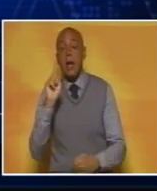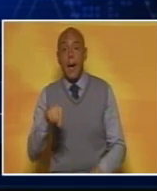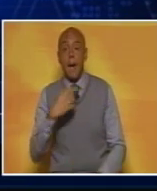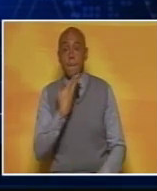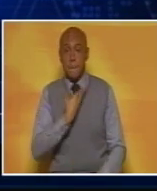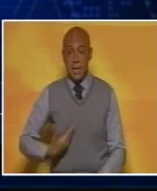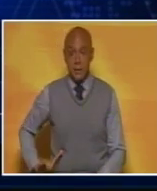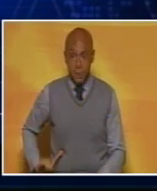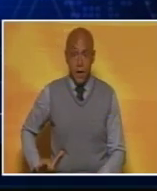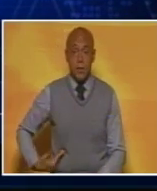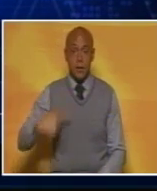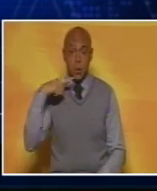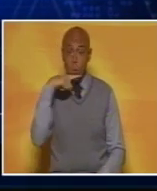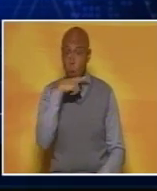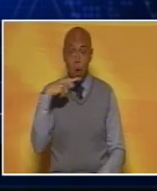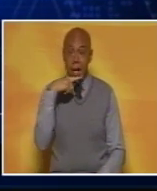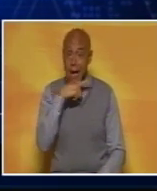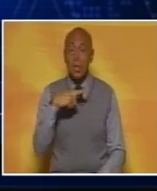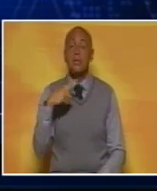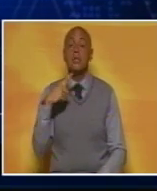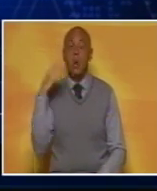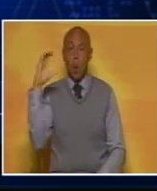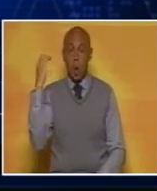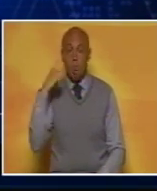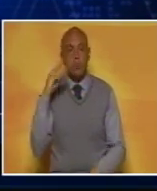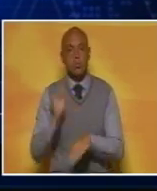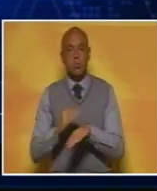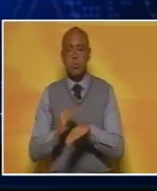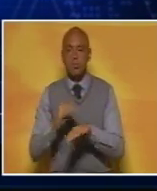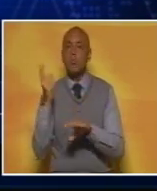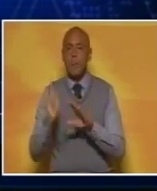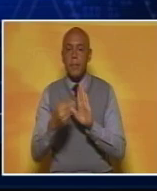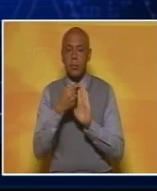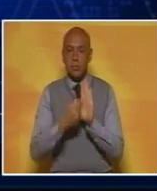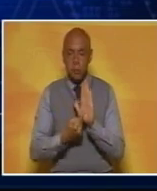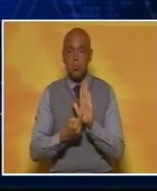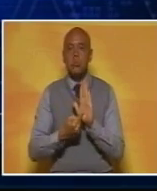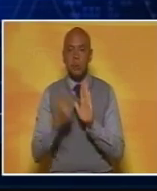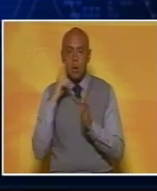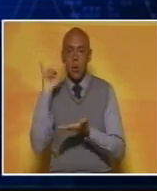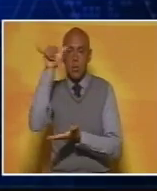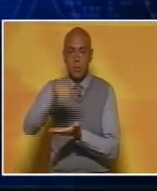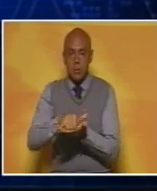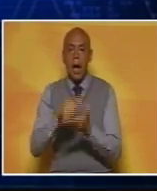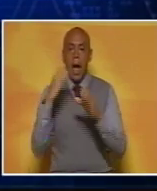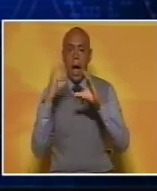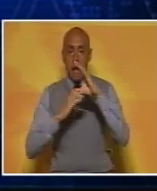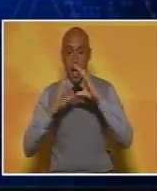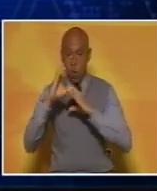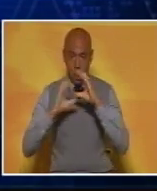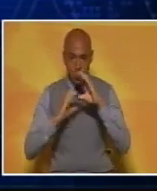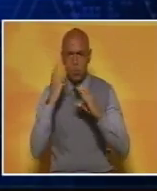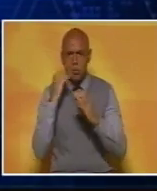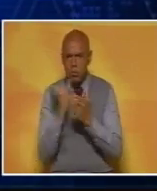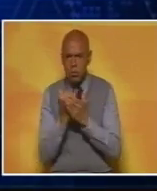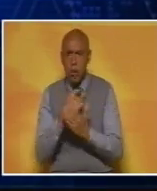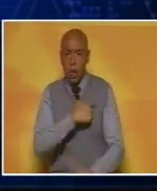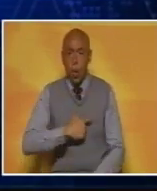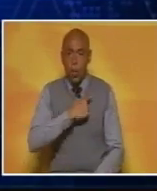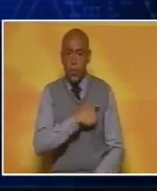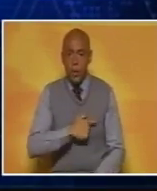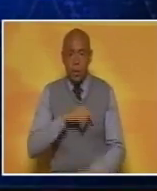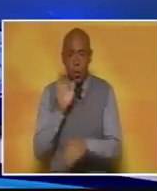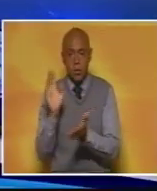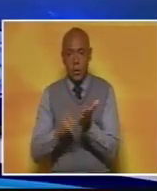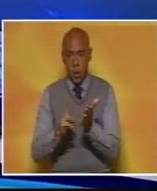Iván Duque ordenó tomar medidas frente a la masacre y se desplazará al Cauca para encabezar un consejo de seguridad.